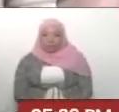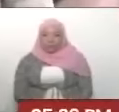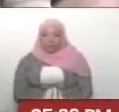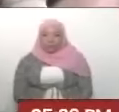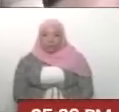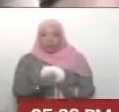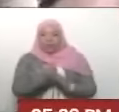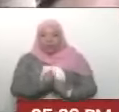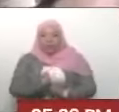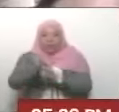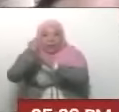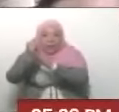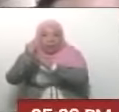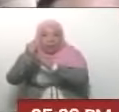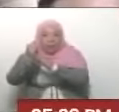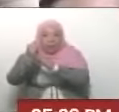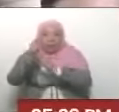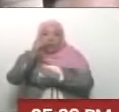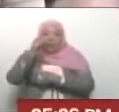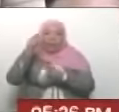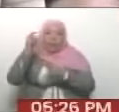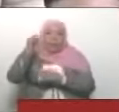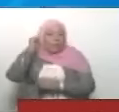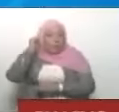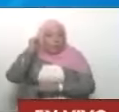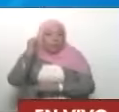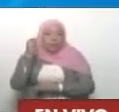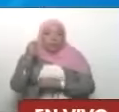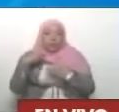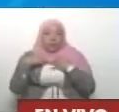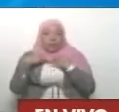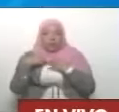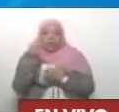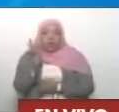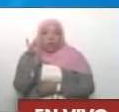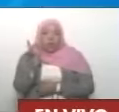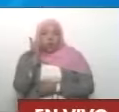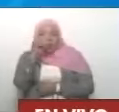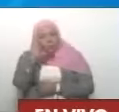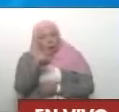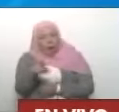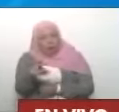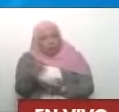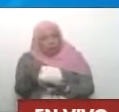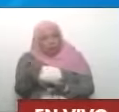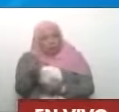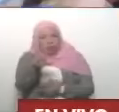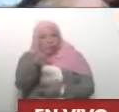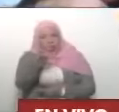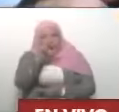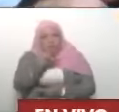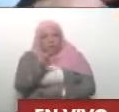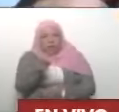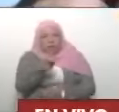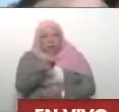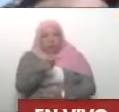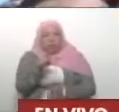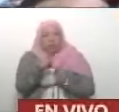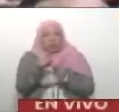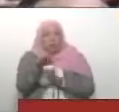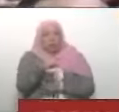Estas lideresas, estos líderes, mira, esa camisa azul, ¿de qué año es? Tercer año. ¿De